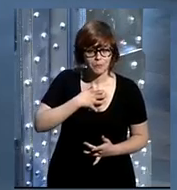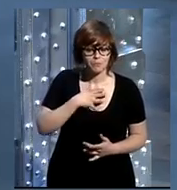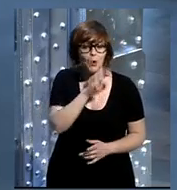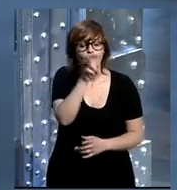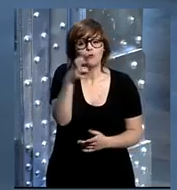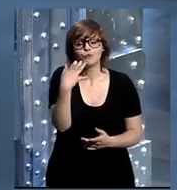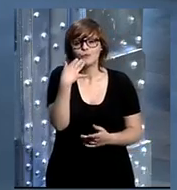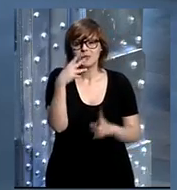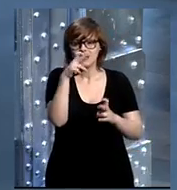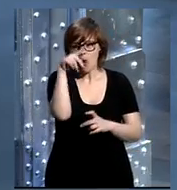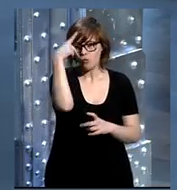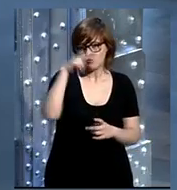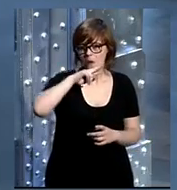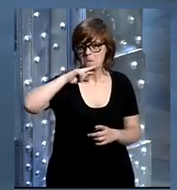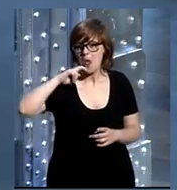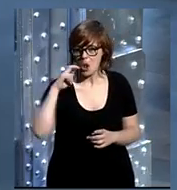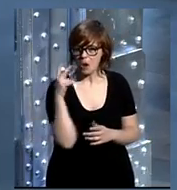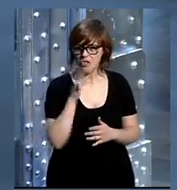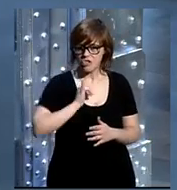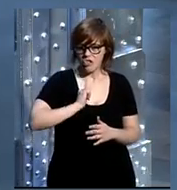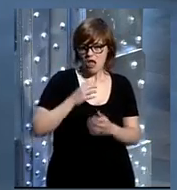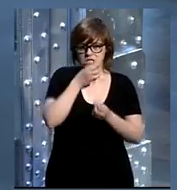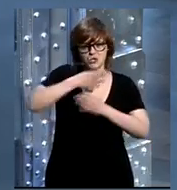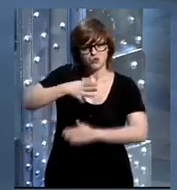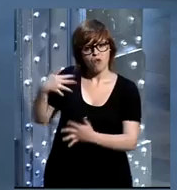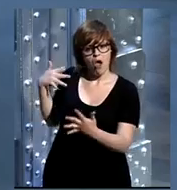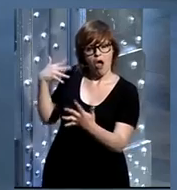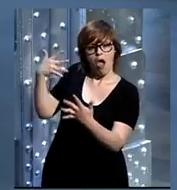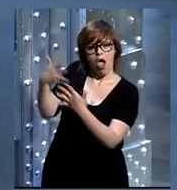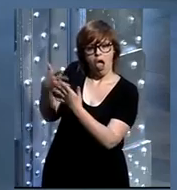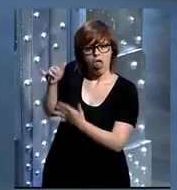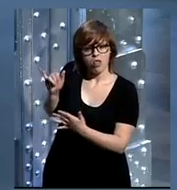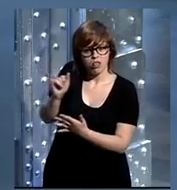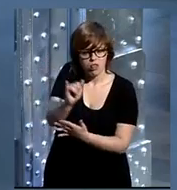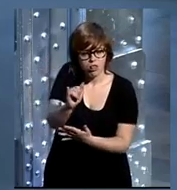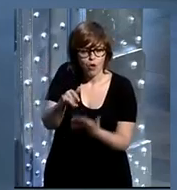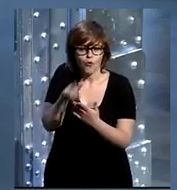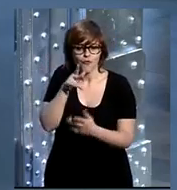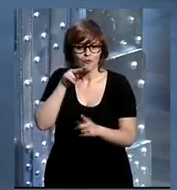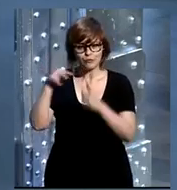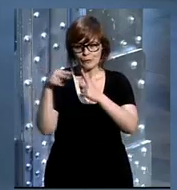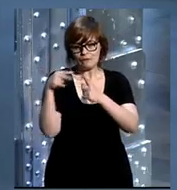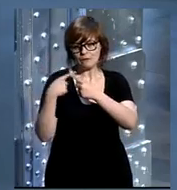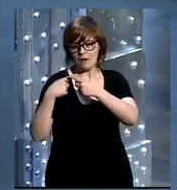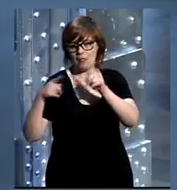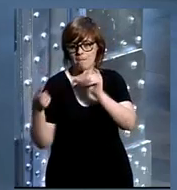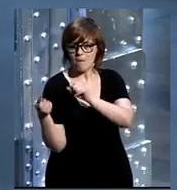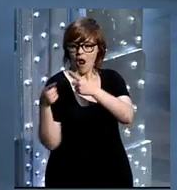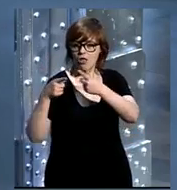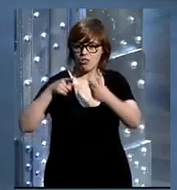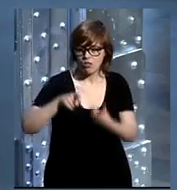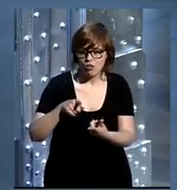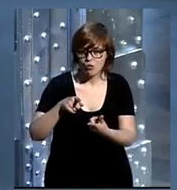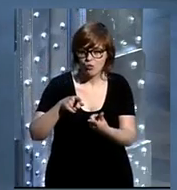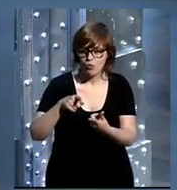históricos, de valores culturales, que son también concepciones similares, aunque haya diferencias desde el punto de